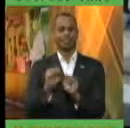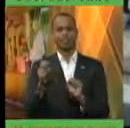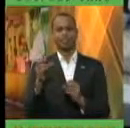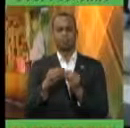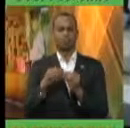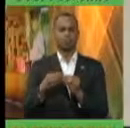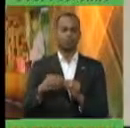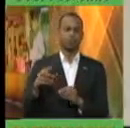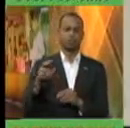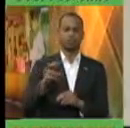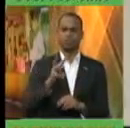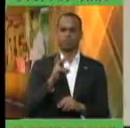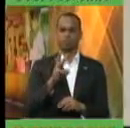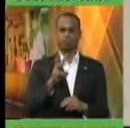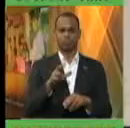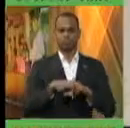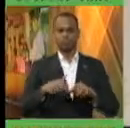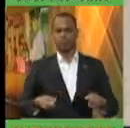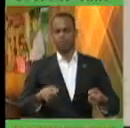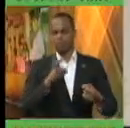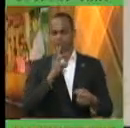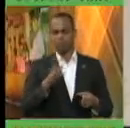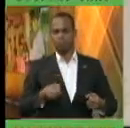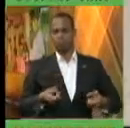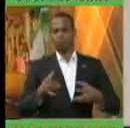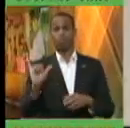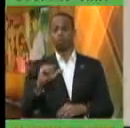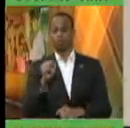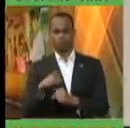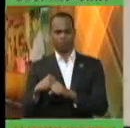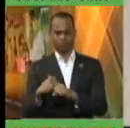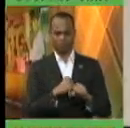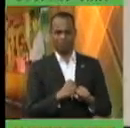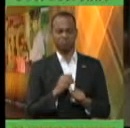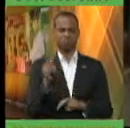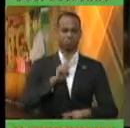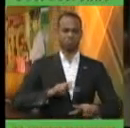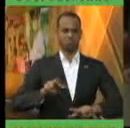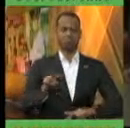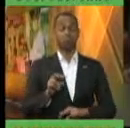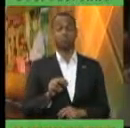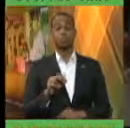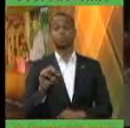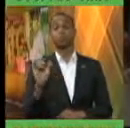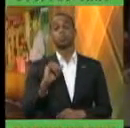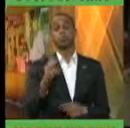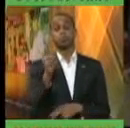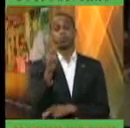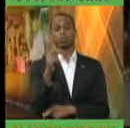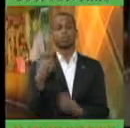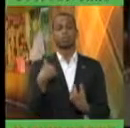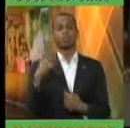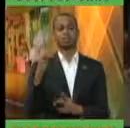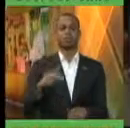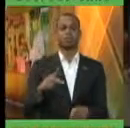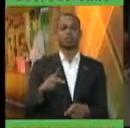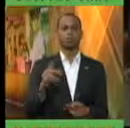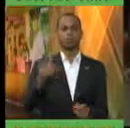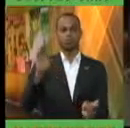un poco la silla anfibia está también el tema de seguridad pero hay hoteles que tienen una persona digamos con ese departamento